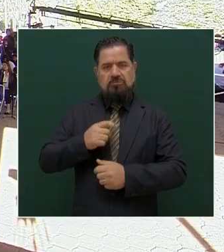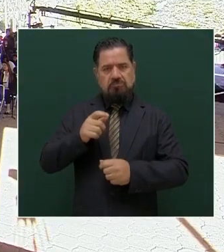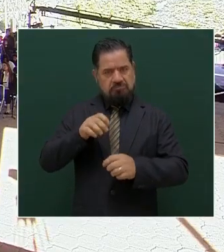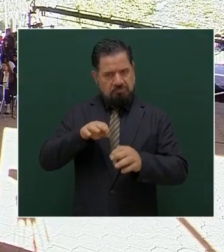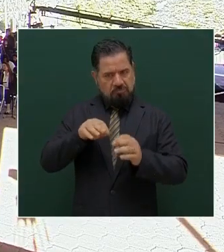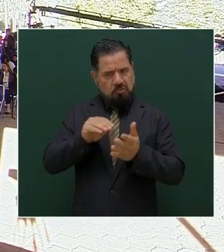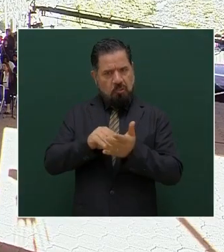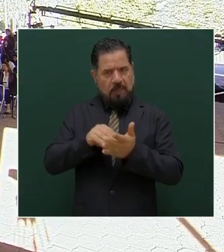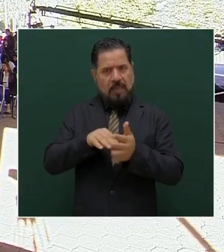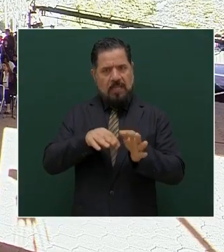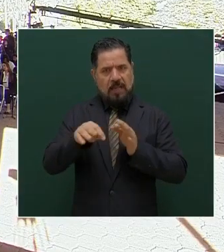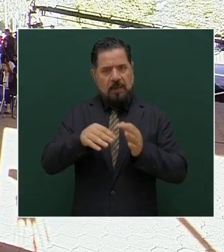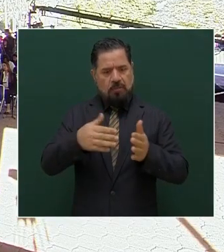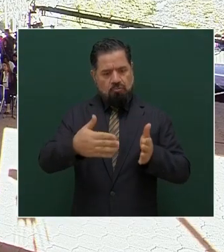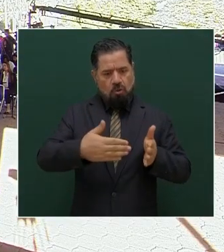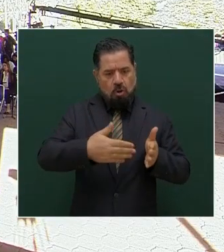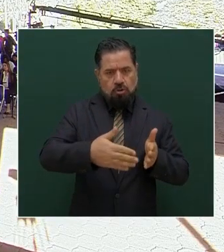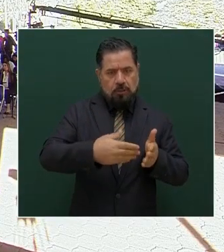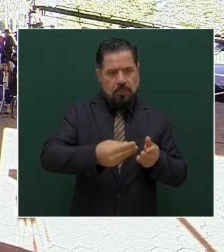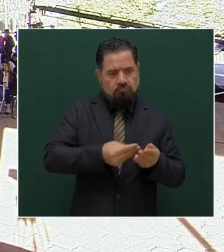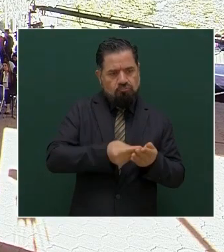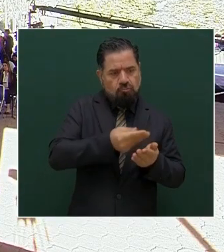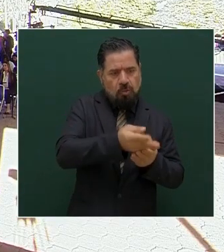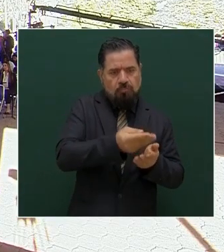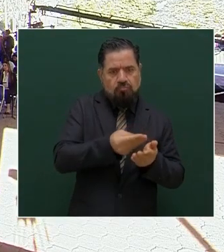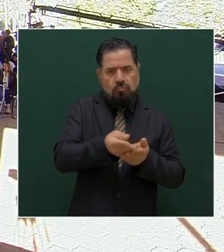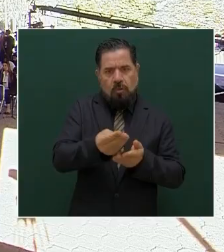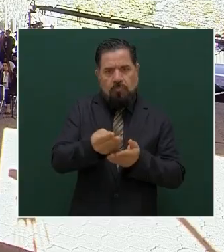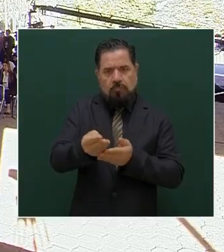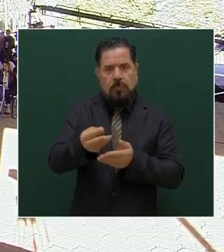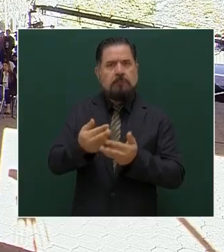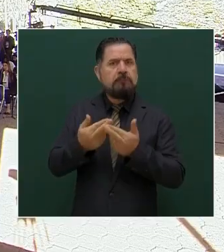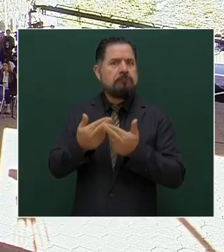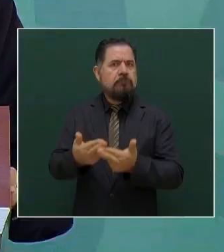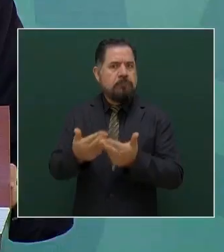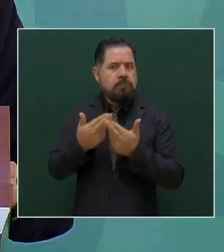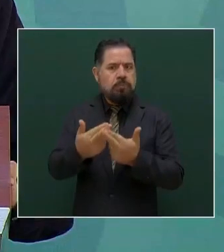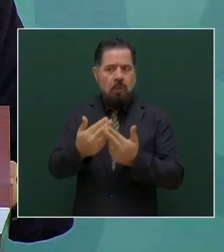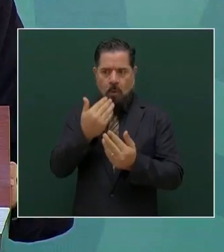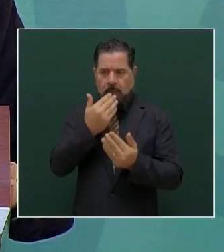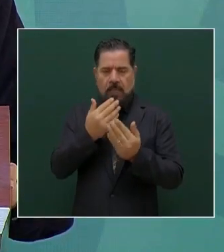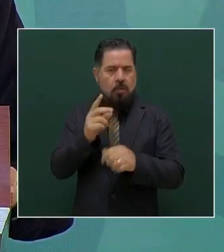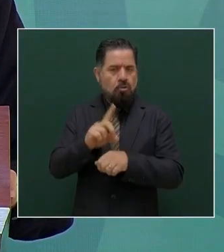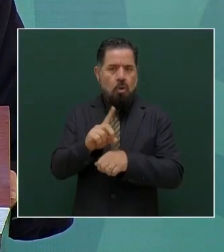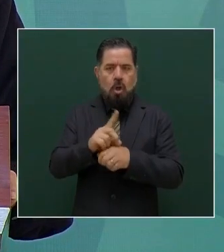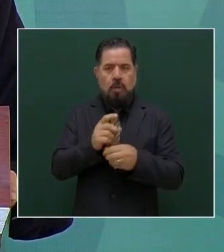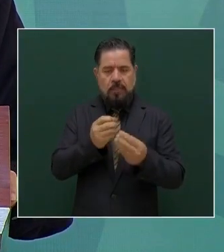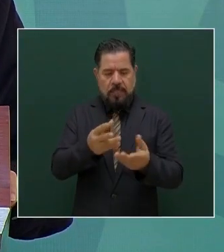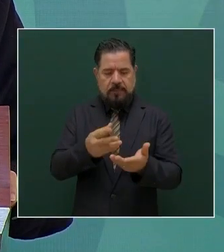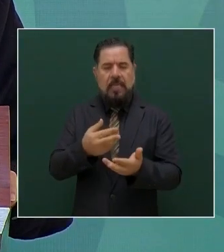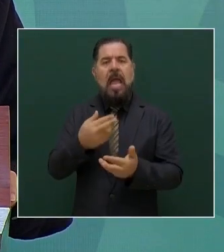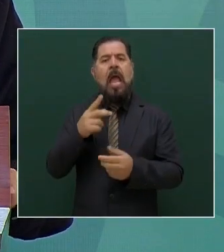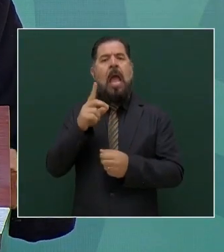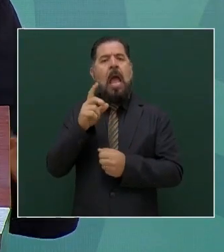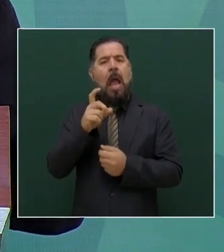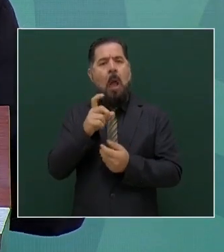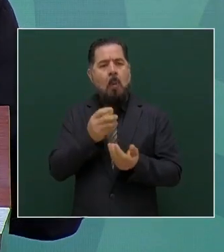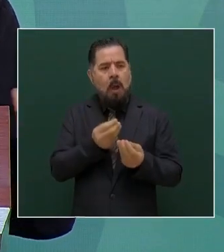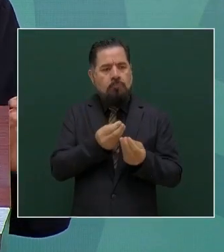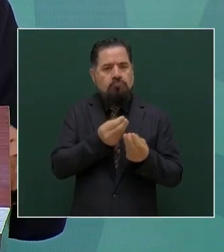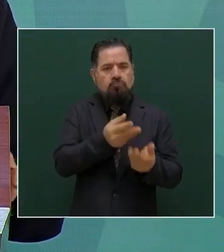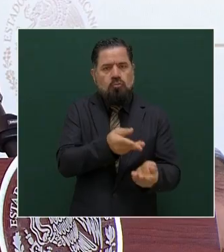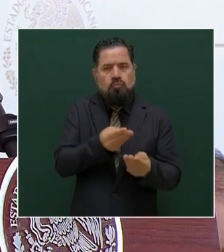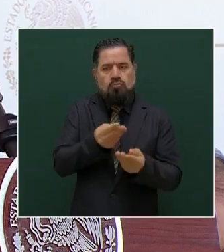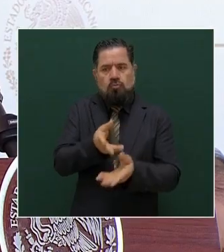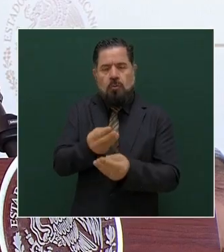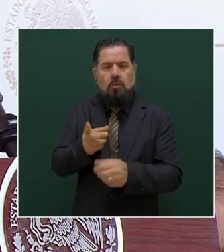cocinas, no falta la alimentación a la gente, el agua, se están